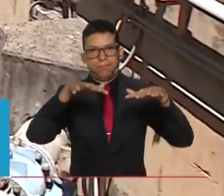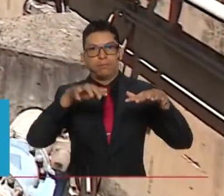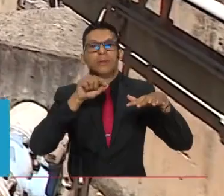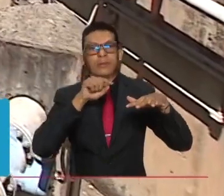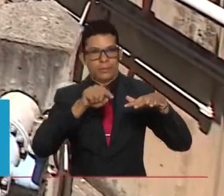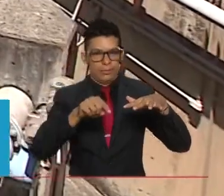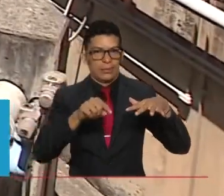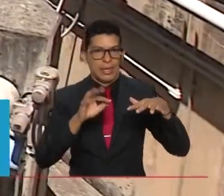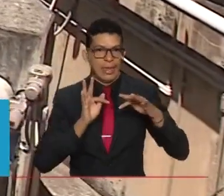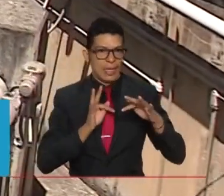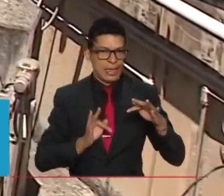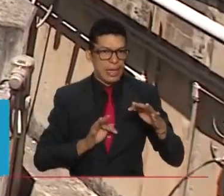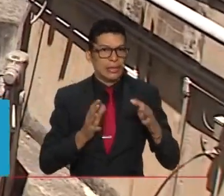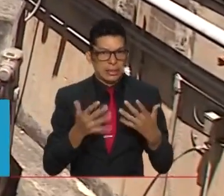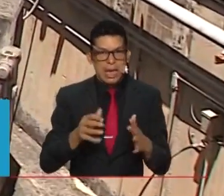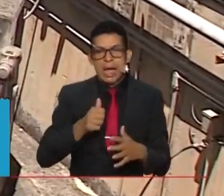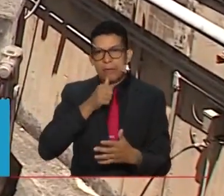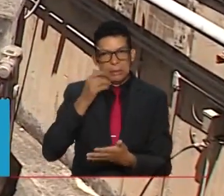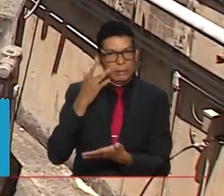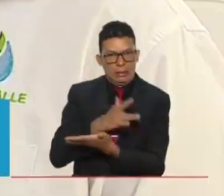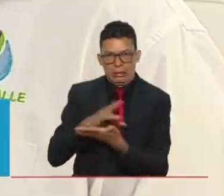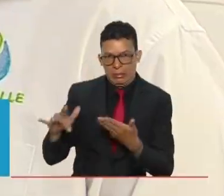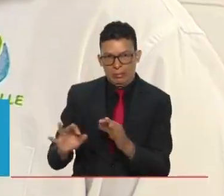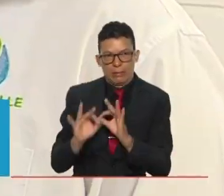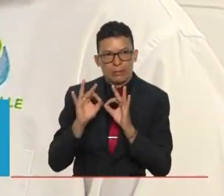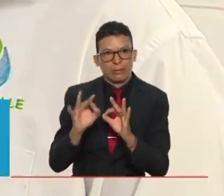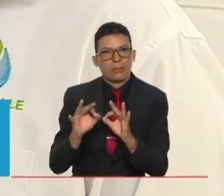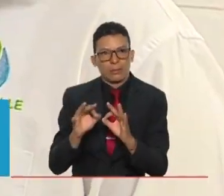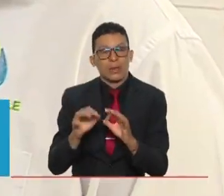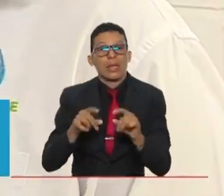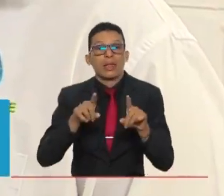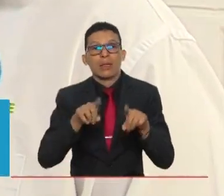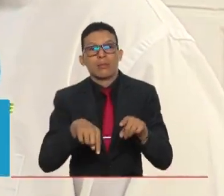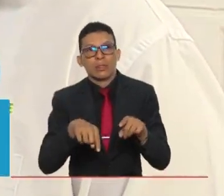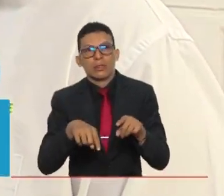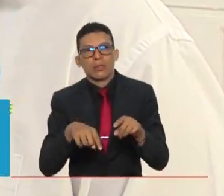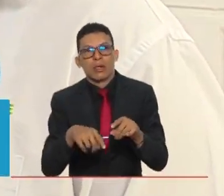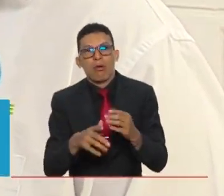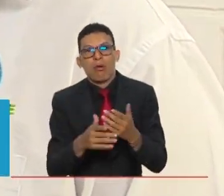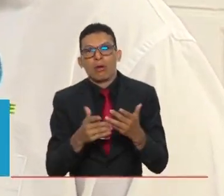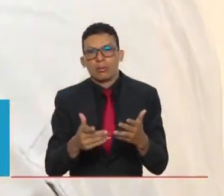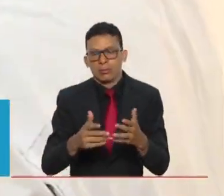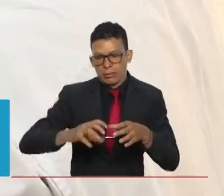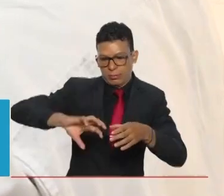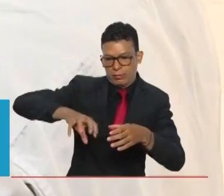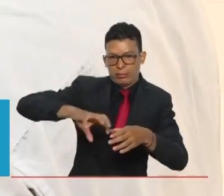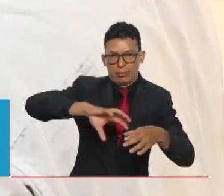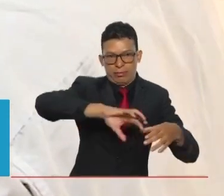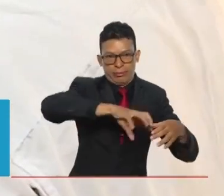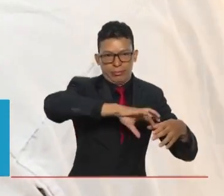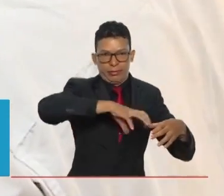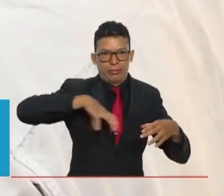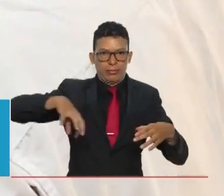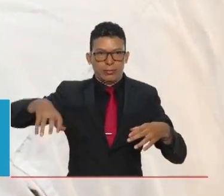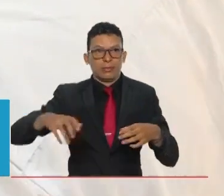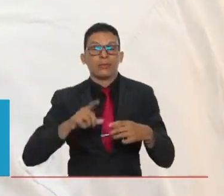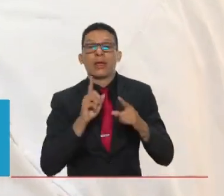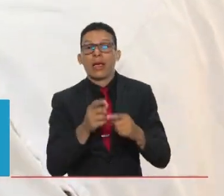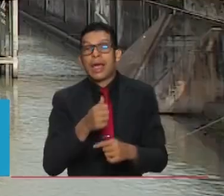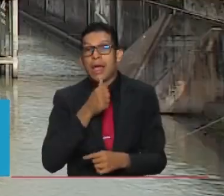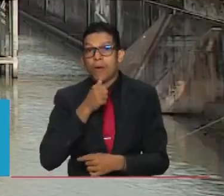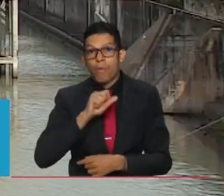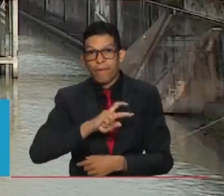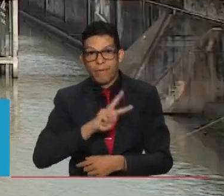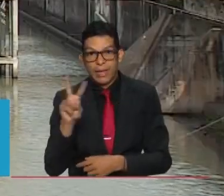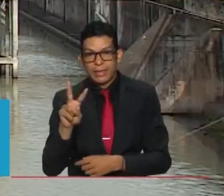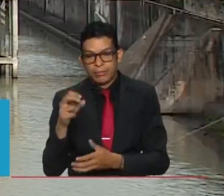agua tratada, del agua potable en cada una de las plantas y la posición de las válvulas que tienen. Acuavalle cuenta con aportes de la